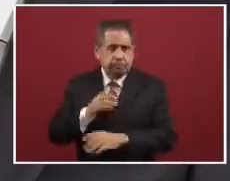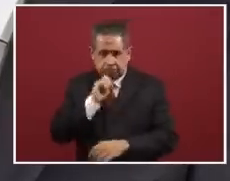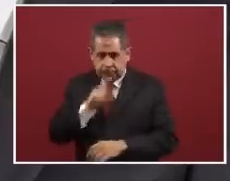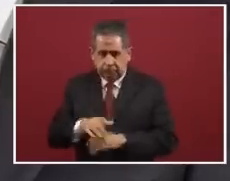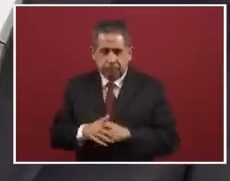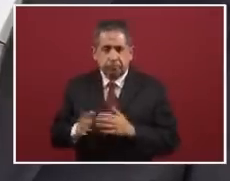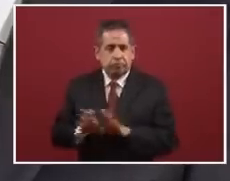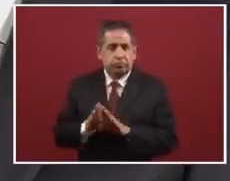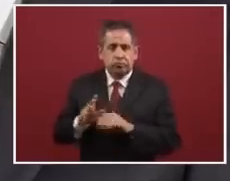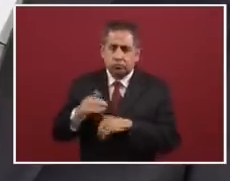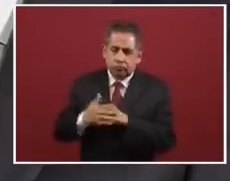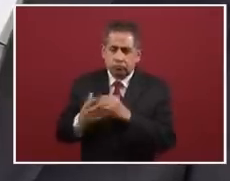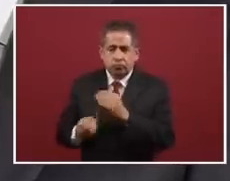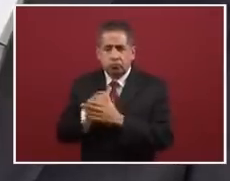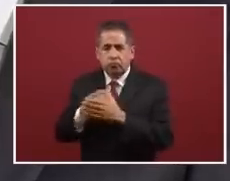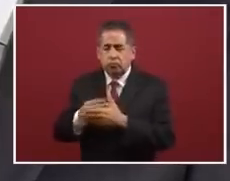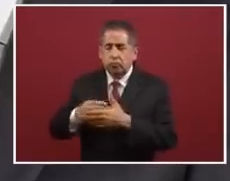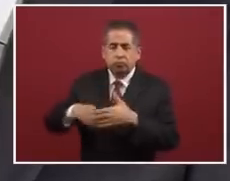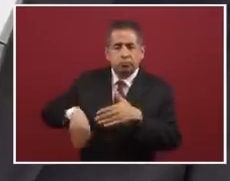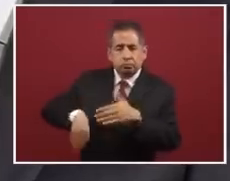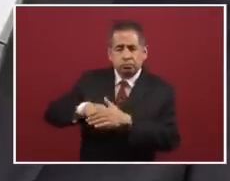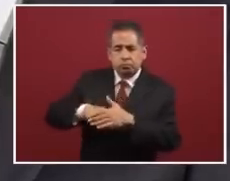van a crear nuevas terminales